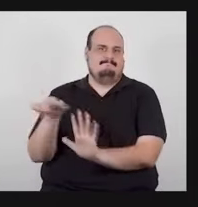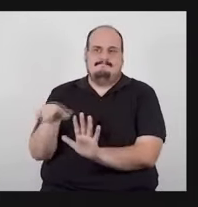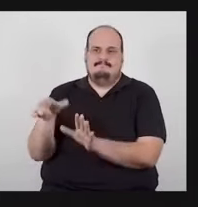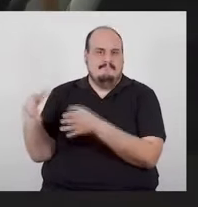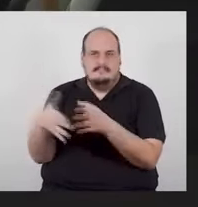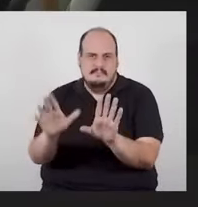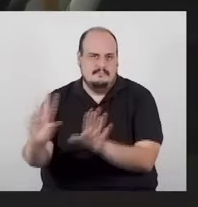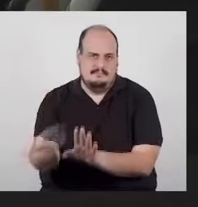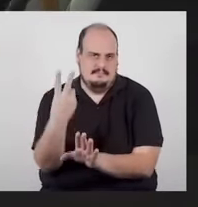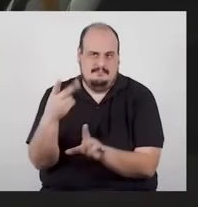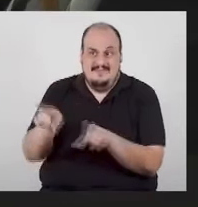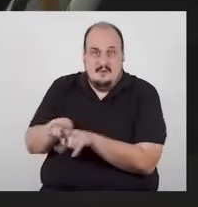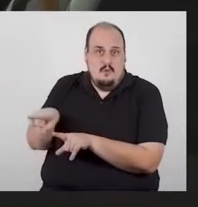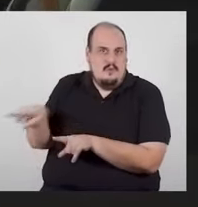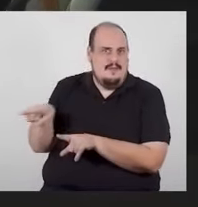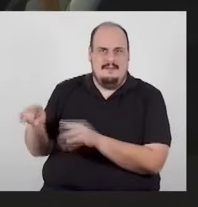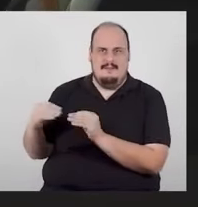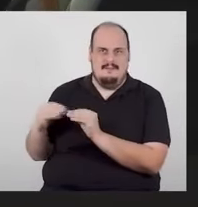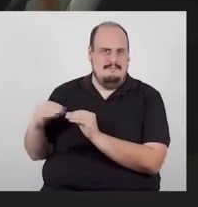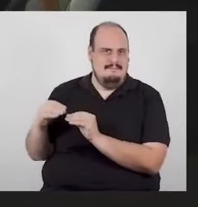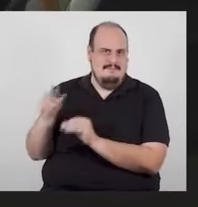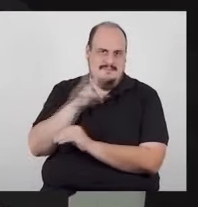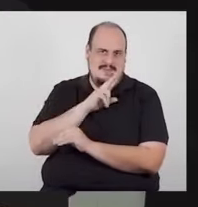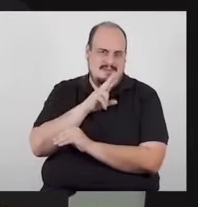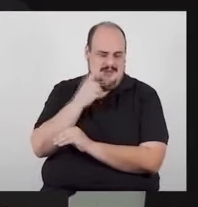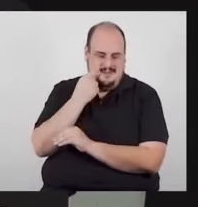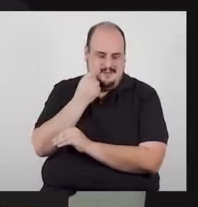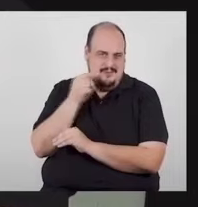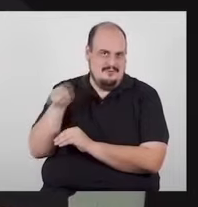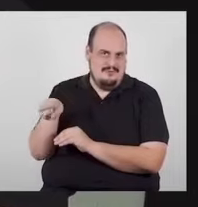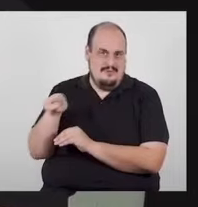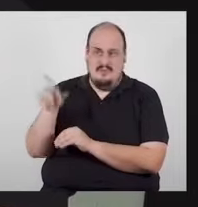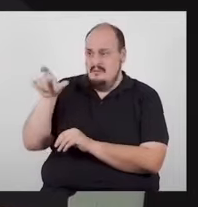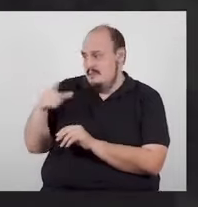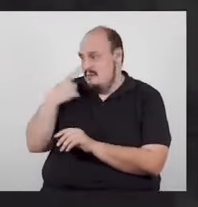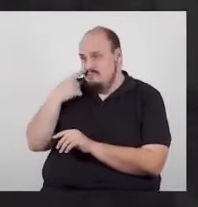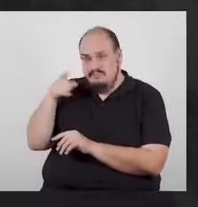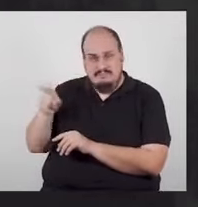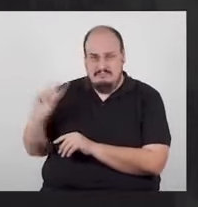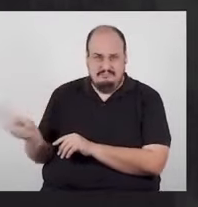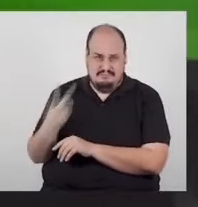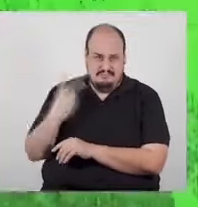un mal camino, porque he tenido gente cercana que ha terminado mal.